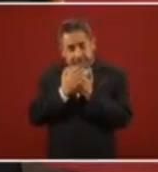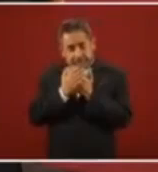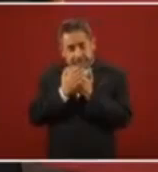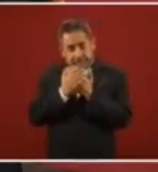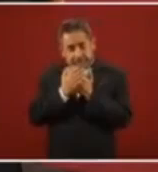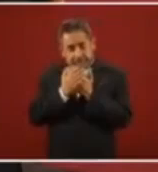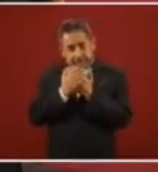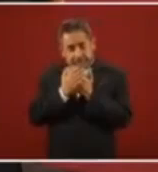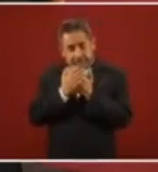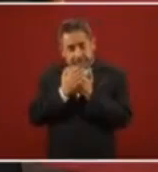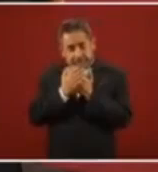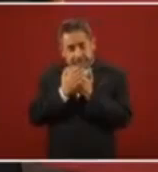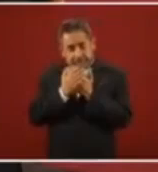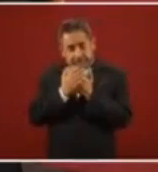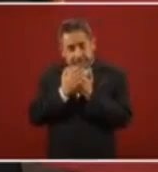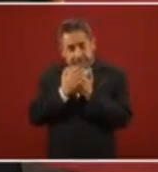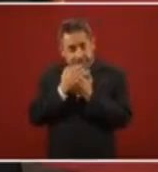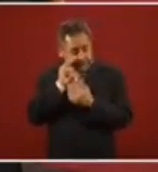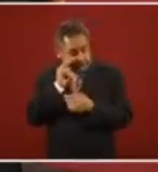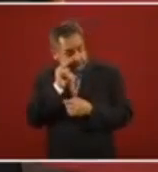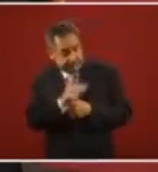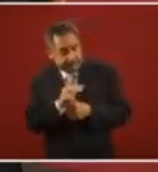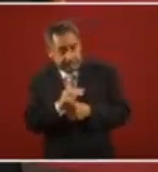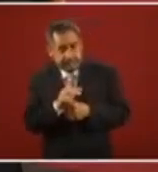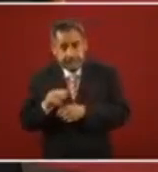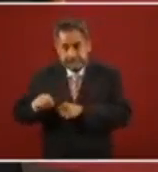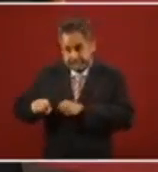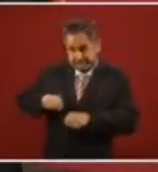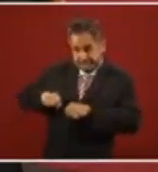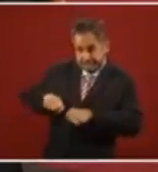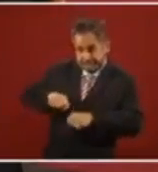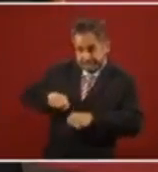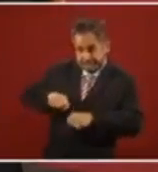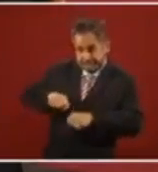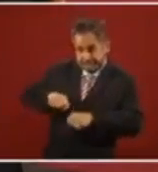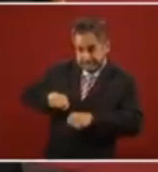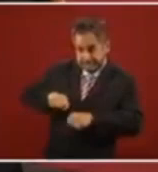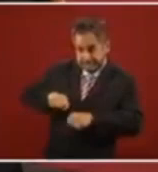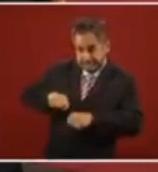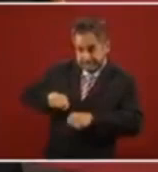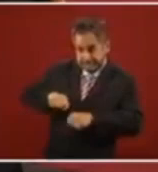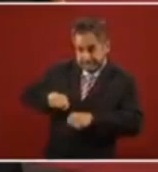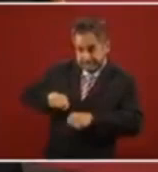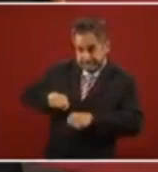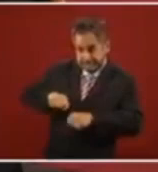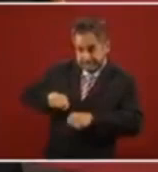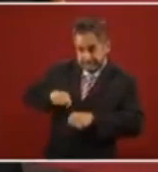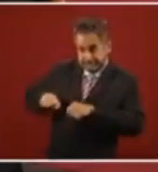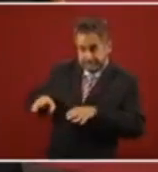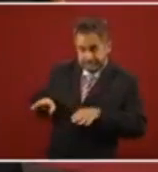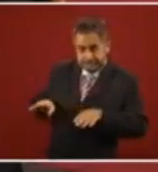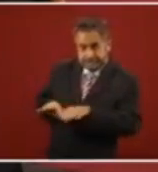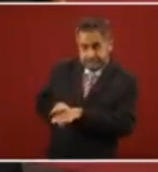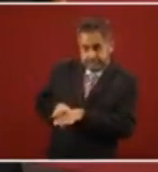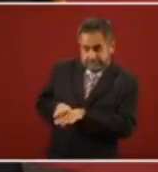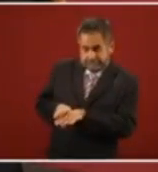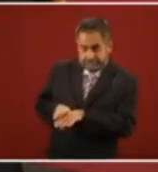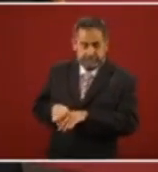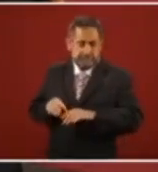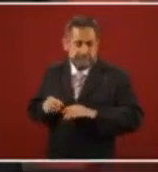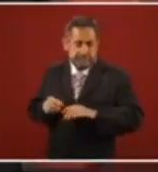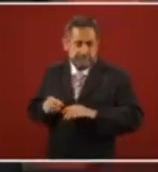go... ...to find... ...the leak... ...se cierran... inmediato... ...válvulas... ...en el ducto...